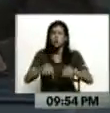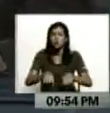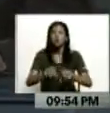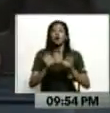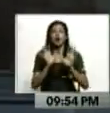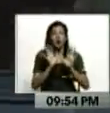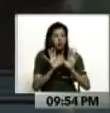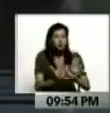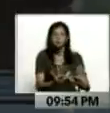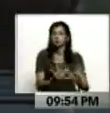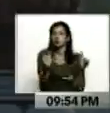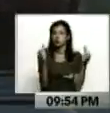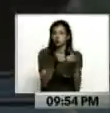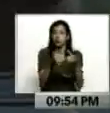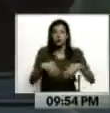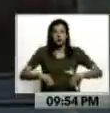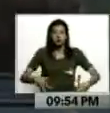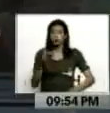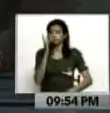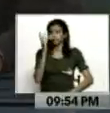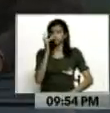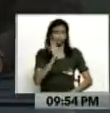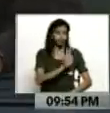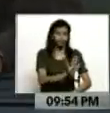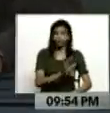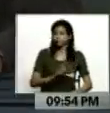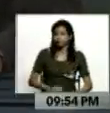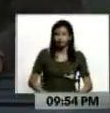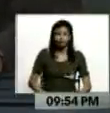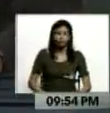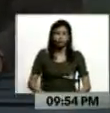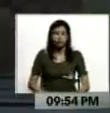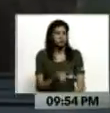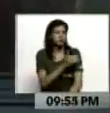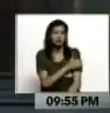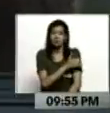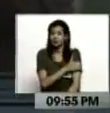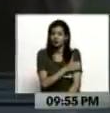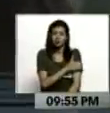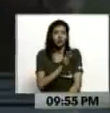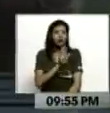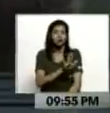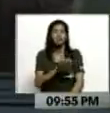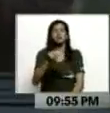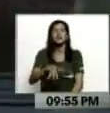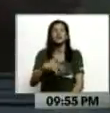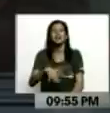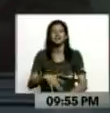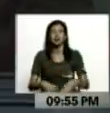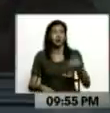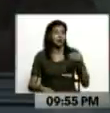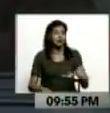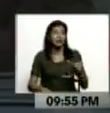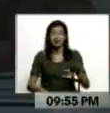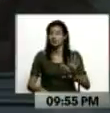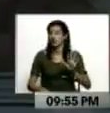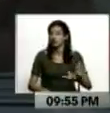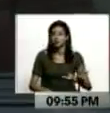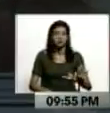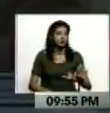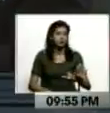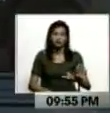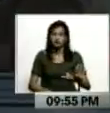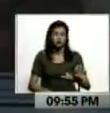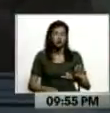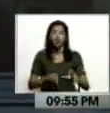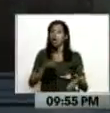riqueza esa clase La burguesía esa derecha hoy